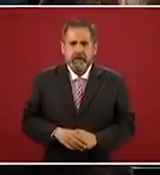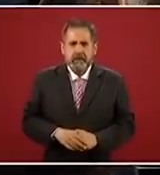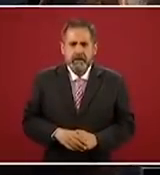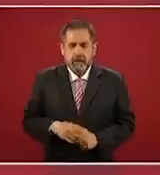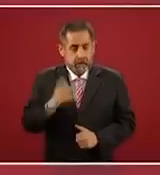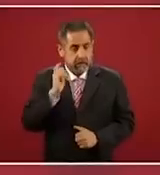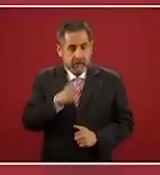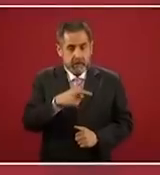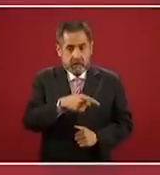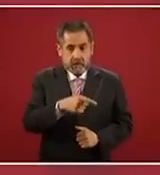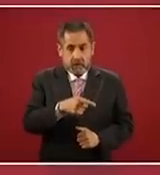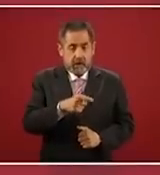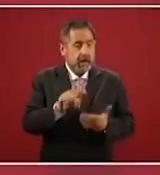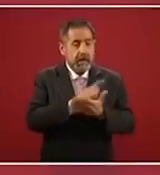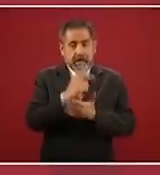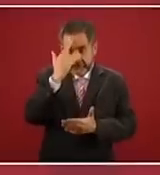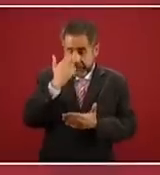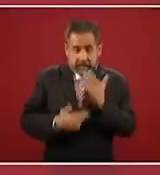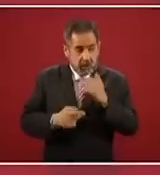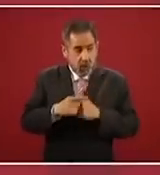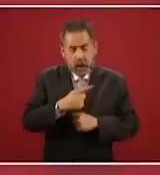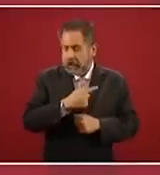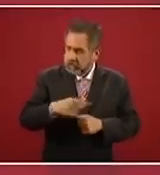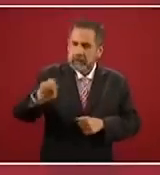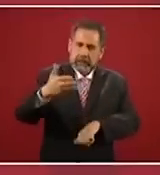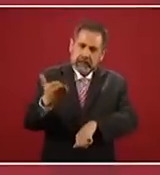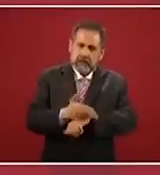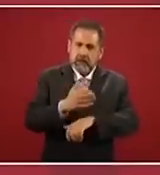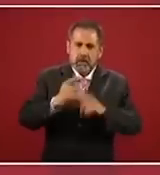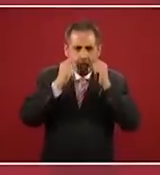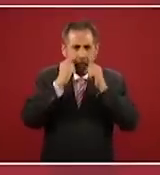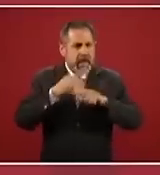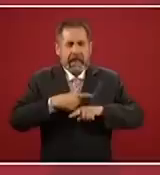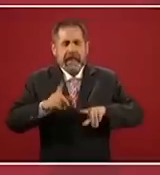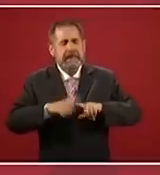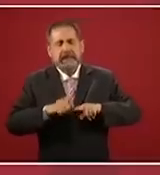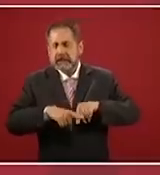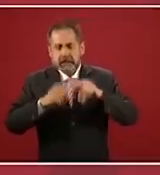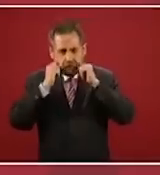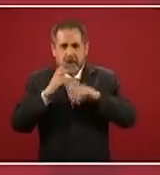O sea, si es un delito, que se castigue, sea quien sea.